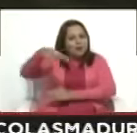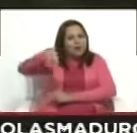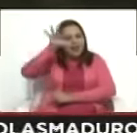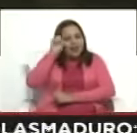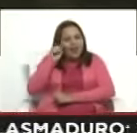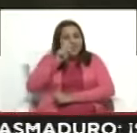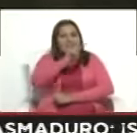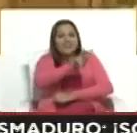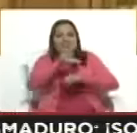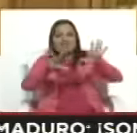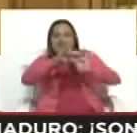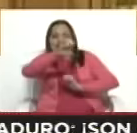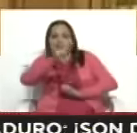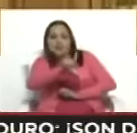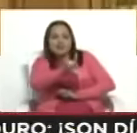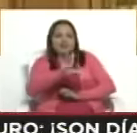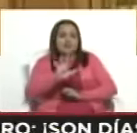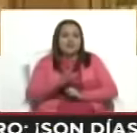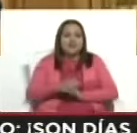Del 28 de julio.